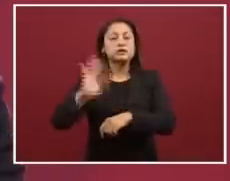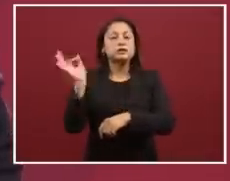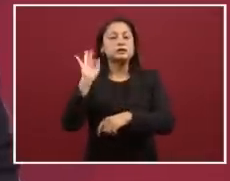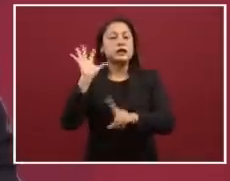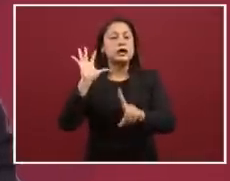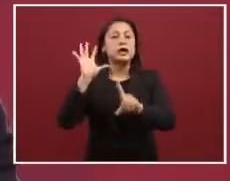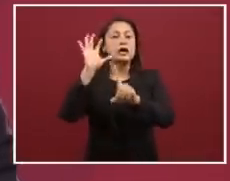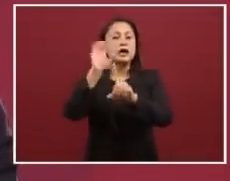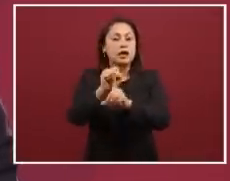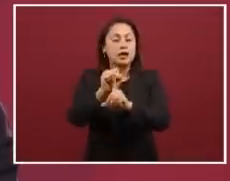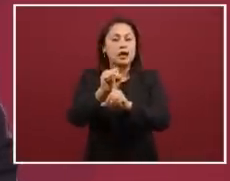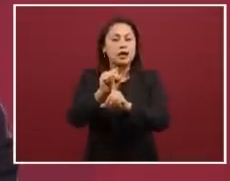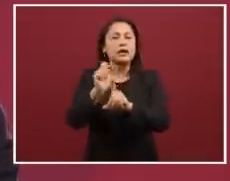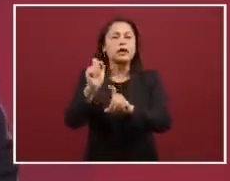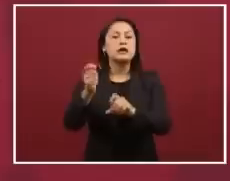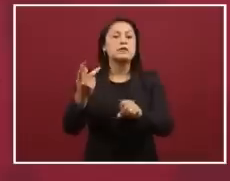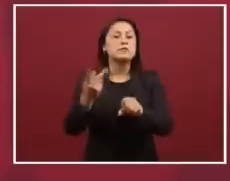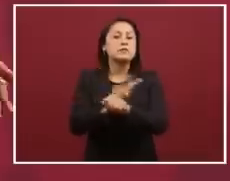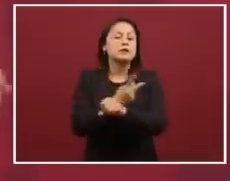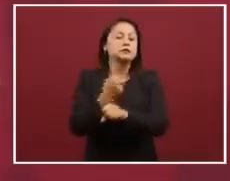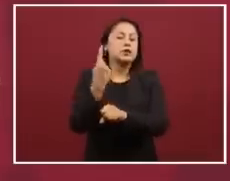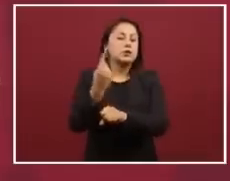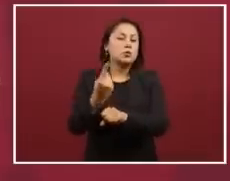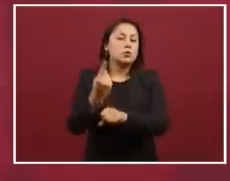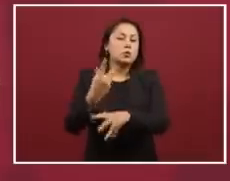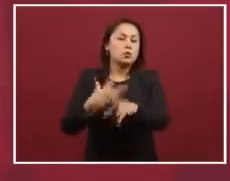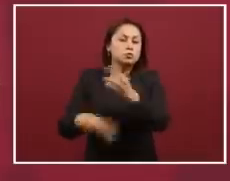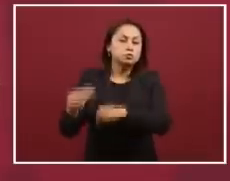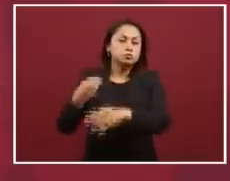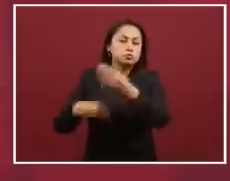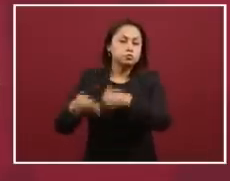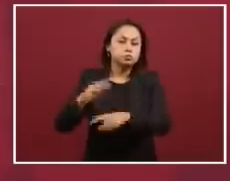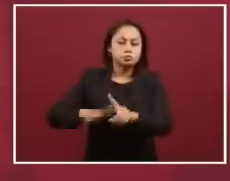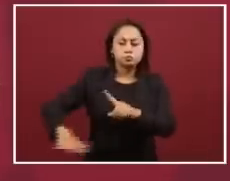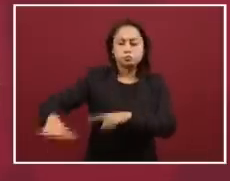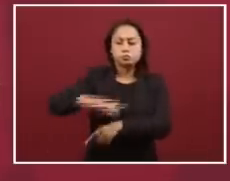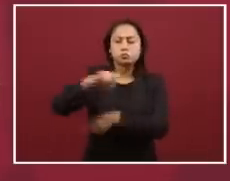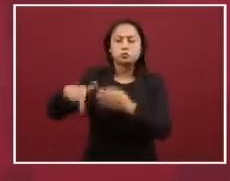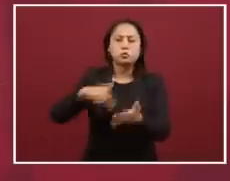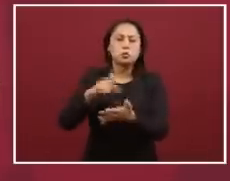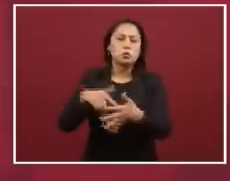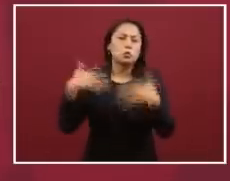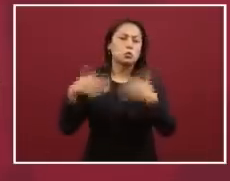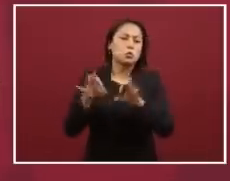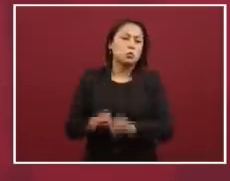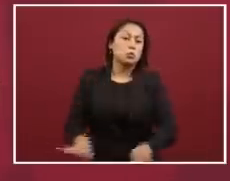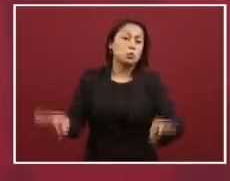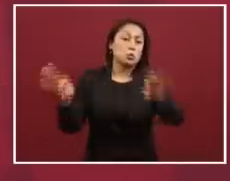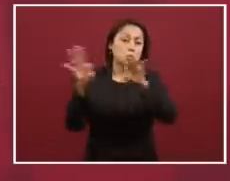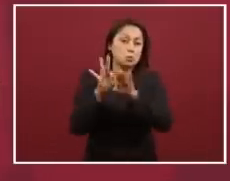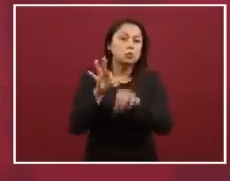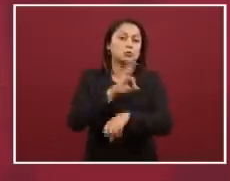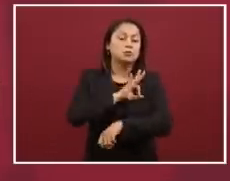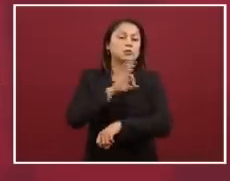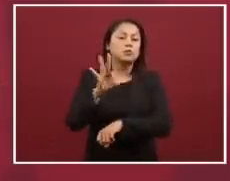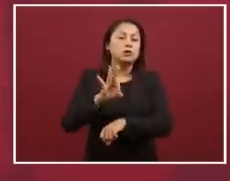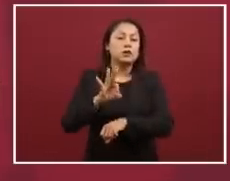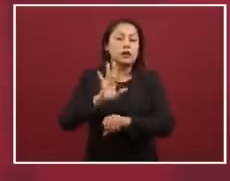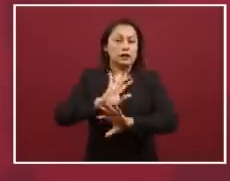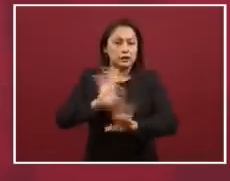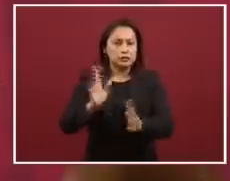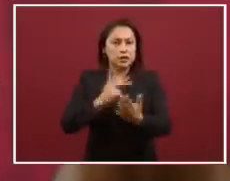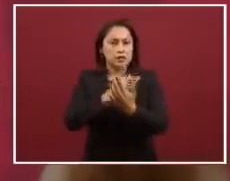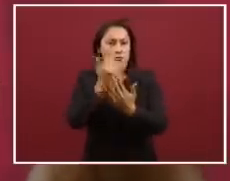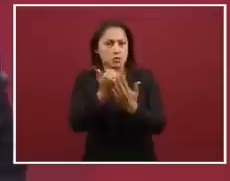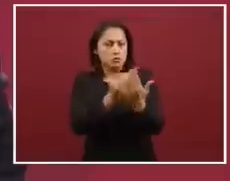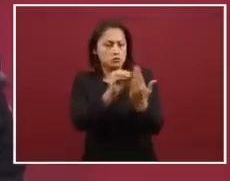e industrial de valor agregado más importante o uno de los más importantes a nivel mundial. El proyecto ya se tiene y está